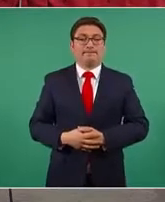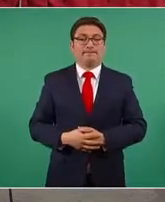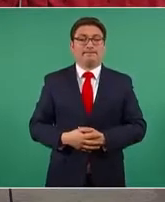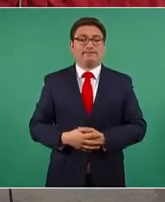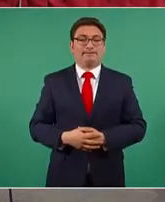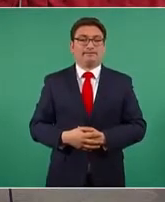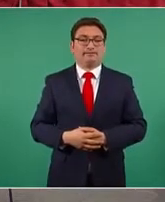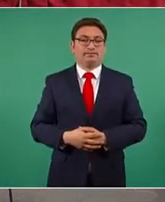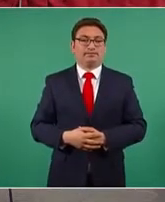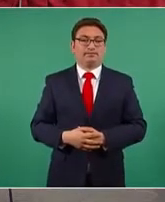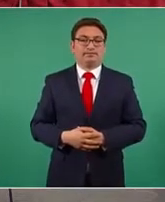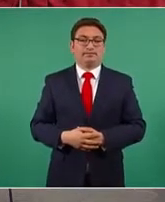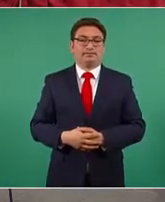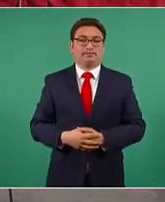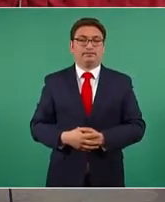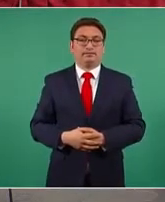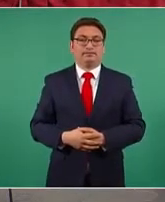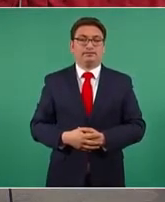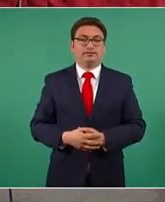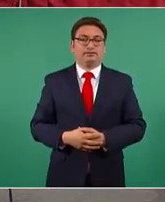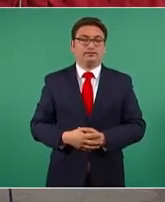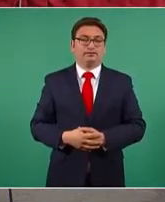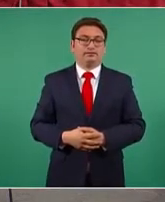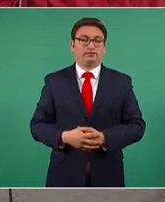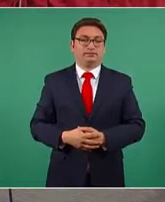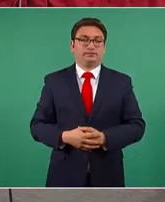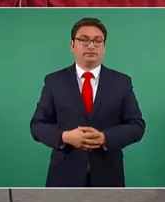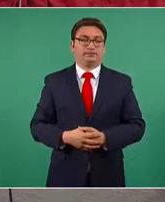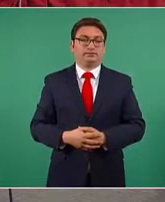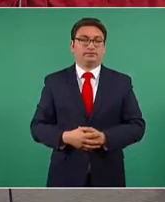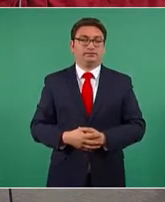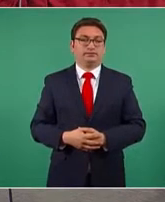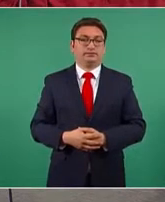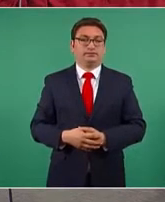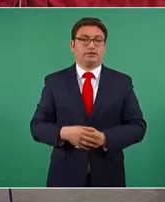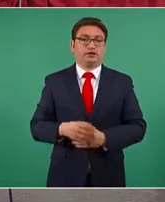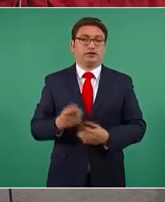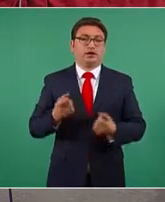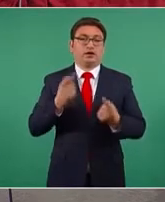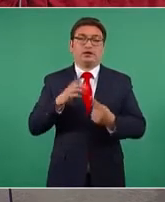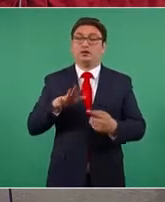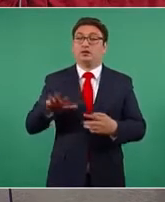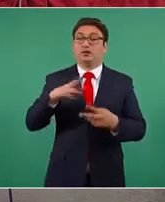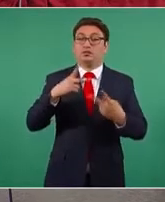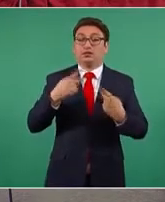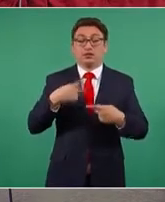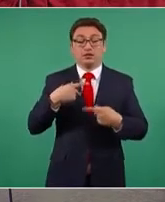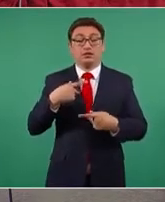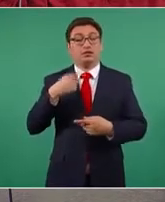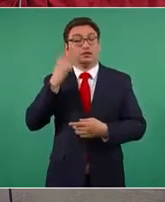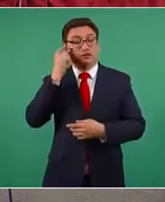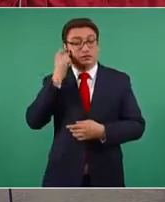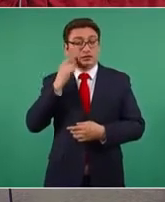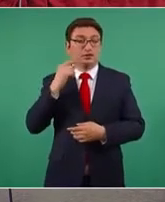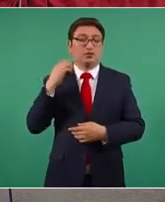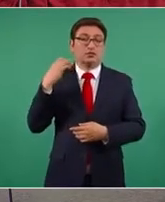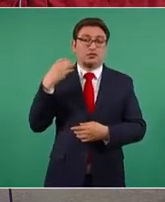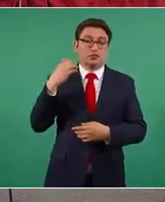hasta paisanos de Guerrero, de Oaxaca y de Chiapas votaron por él.